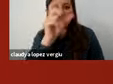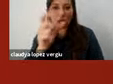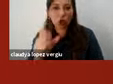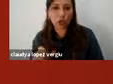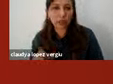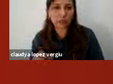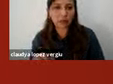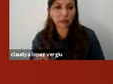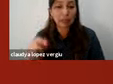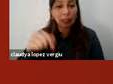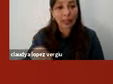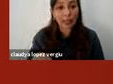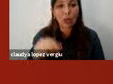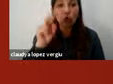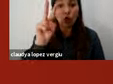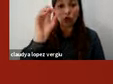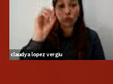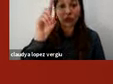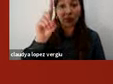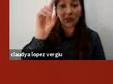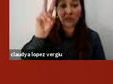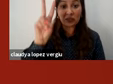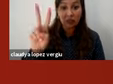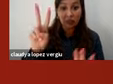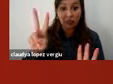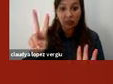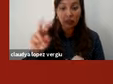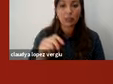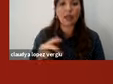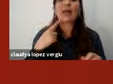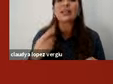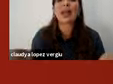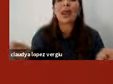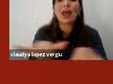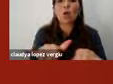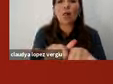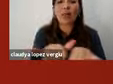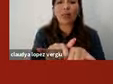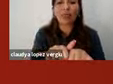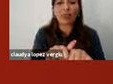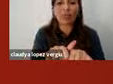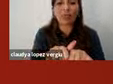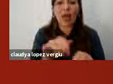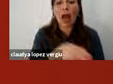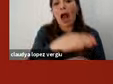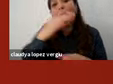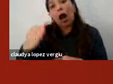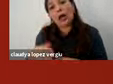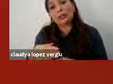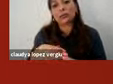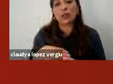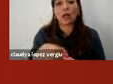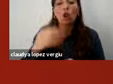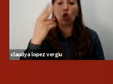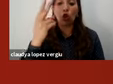es que en el 2017 se constituye el Grupo de Trabajo para la Igualdad de Género de PROMPERÚ, el cual luego en el 2019 hemos tenido que actualizar